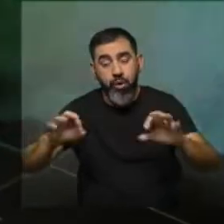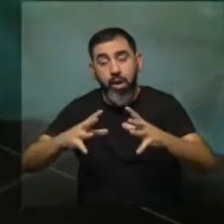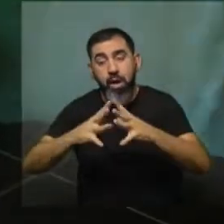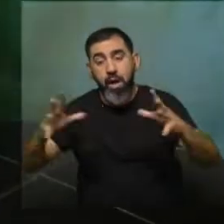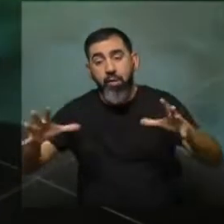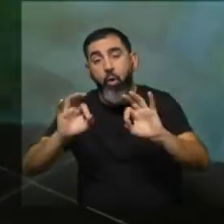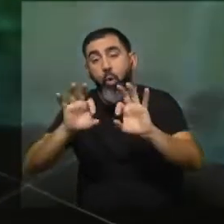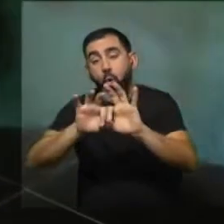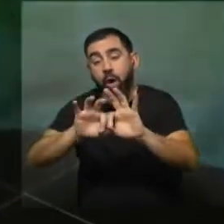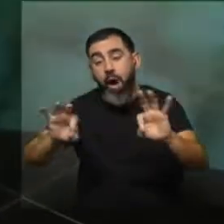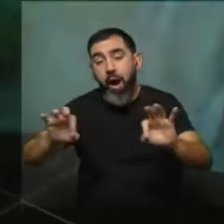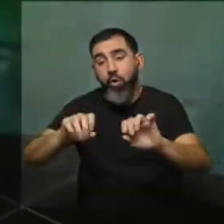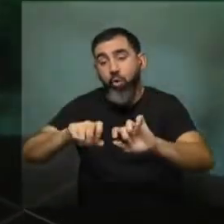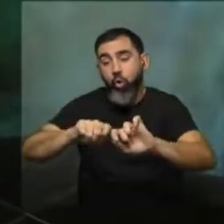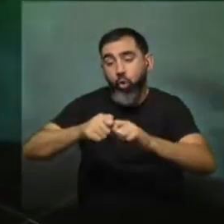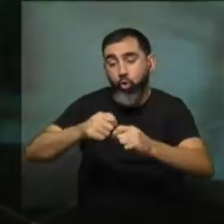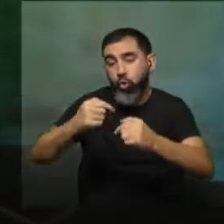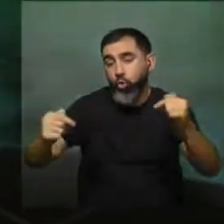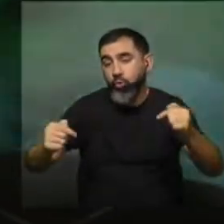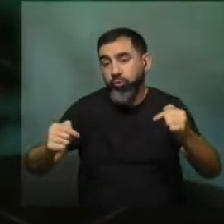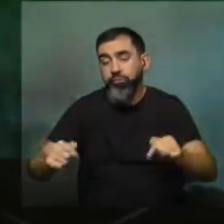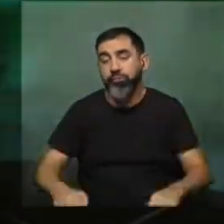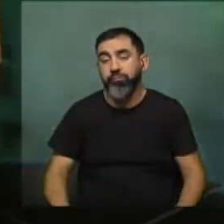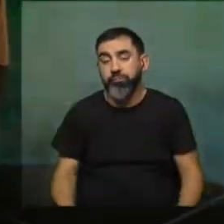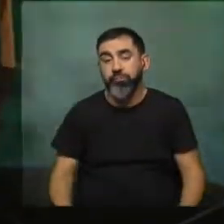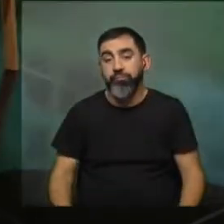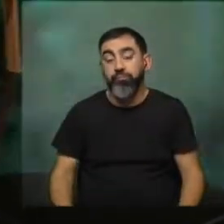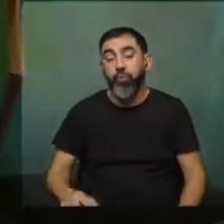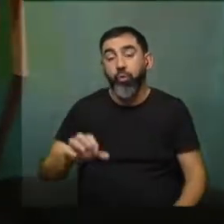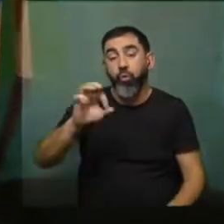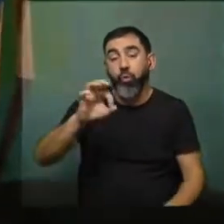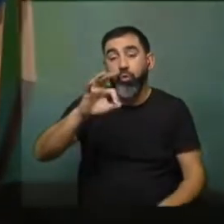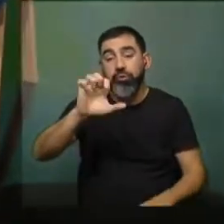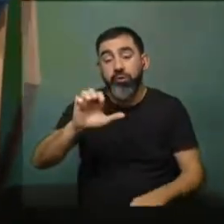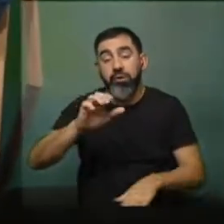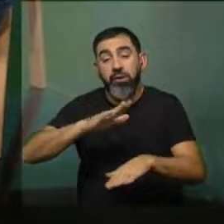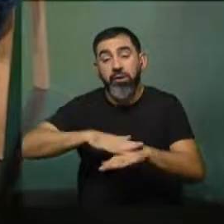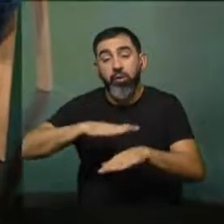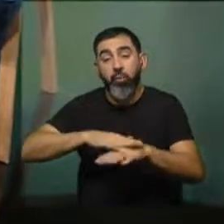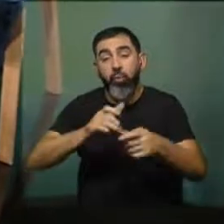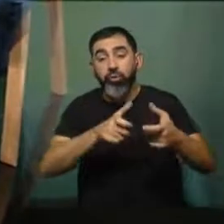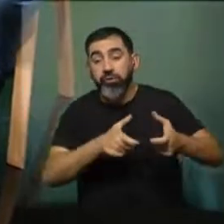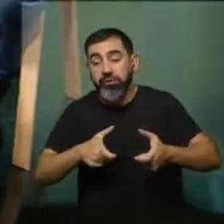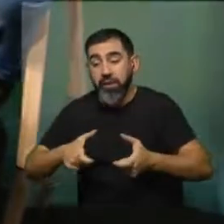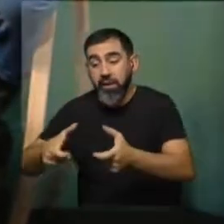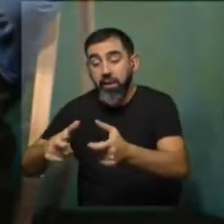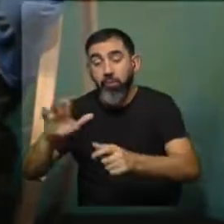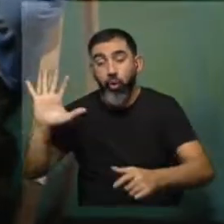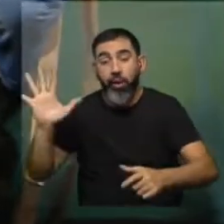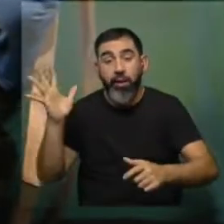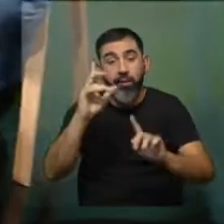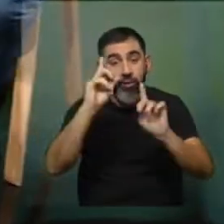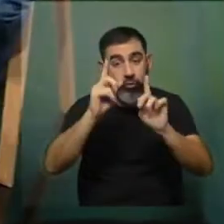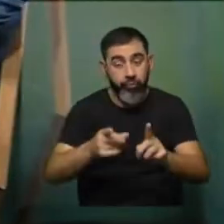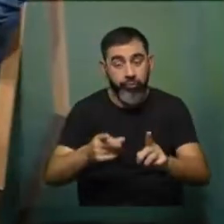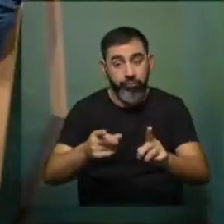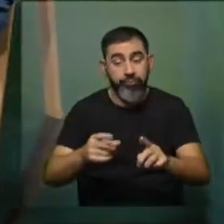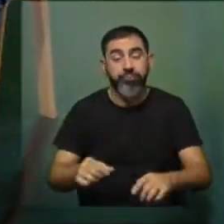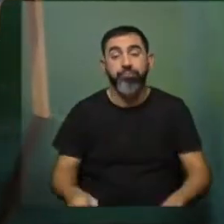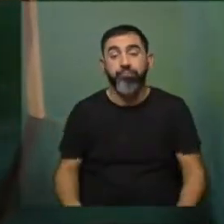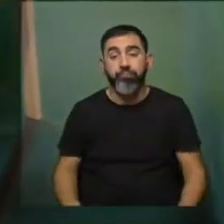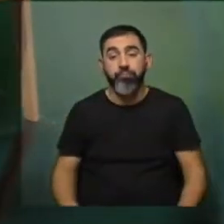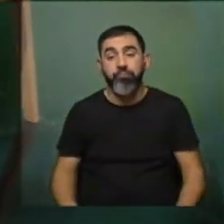no, porque no perdamos de vista que OCE tiene la responsabilidad del saneamiento también en el interior. Y para poner